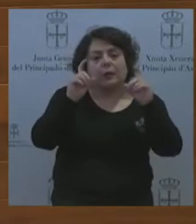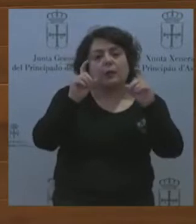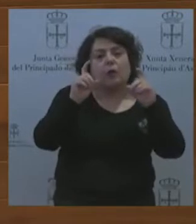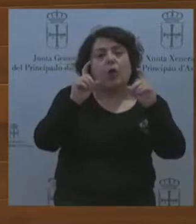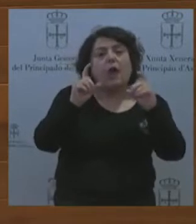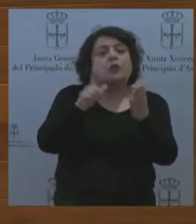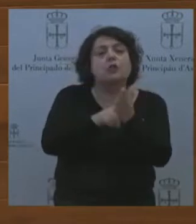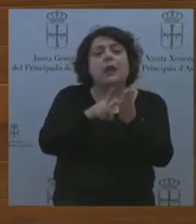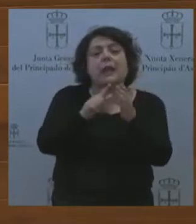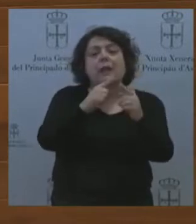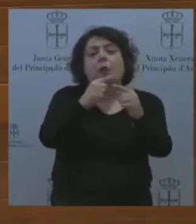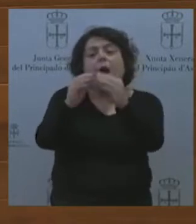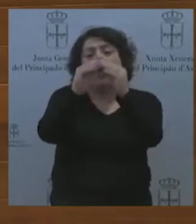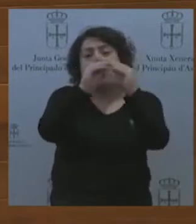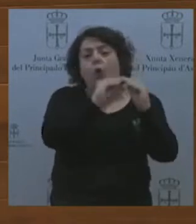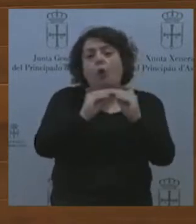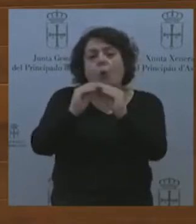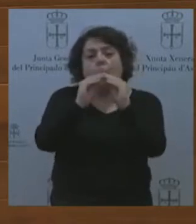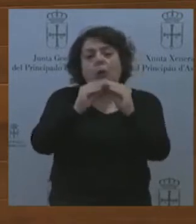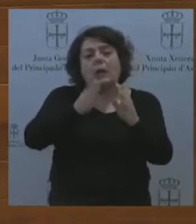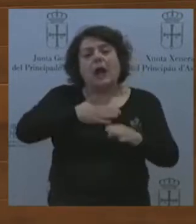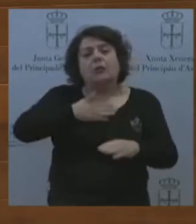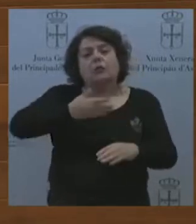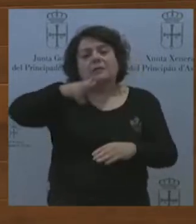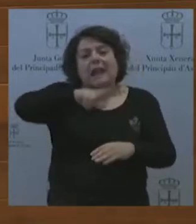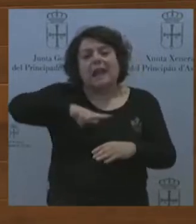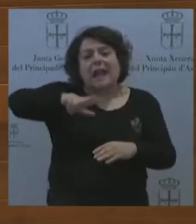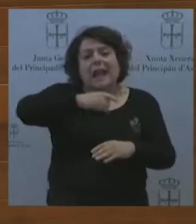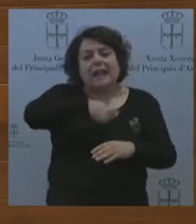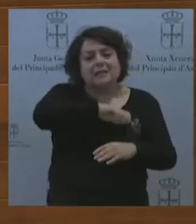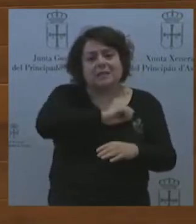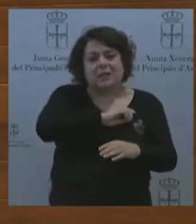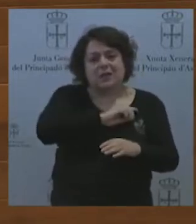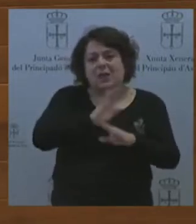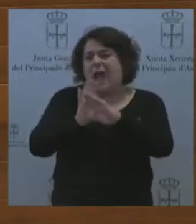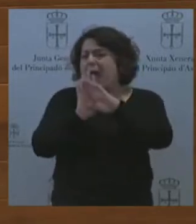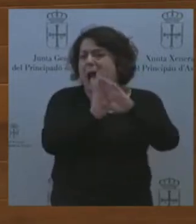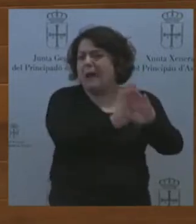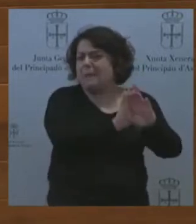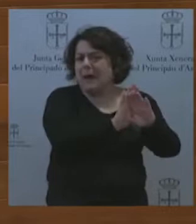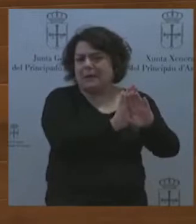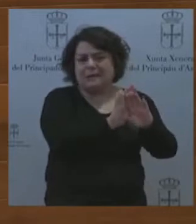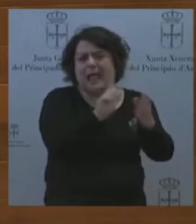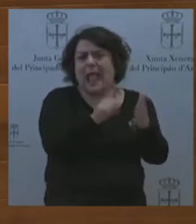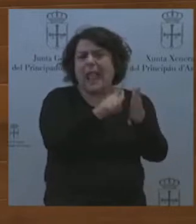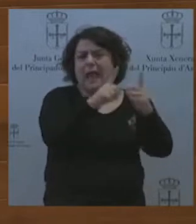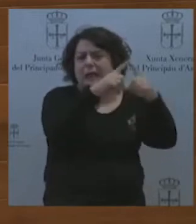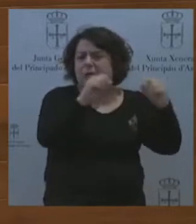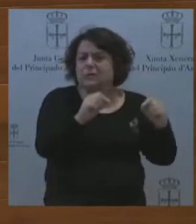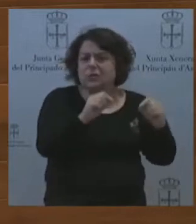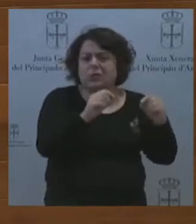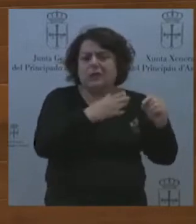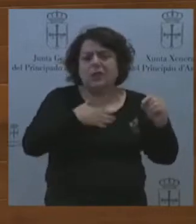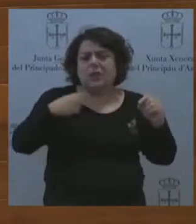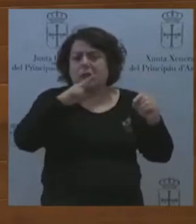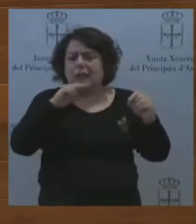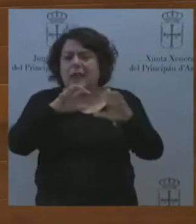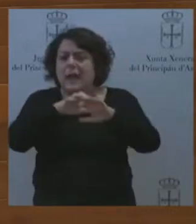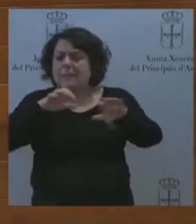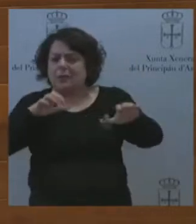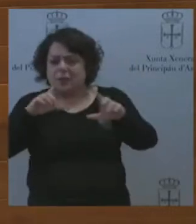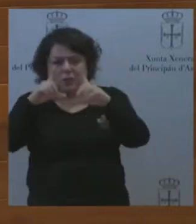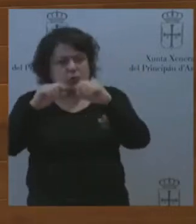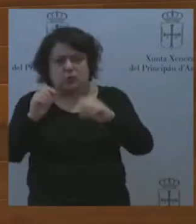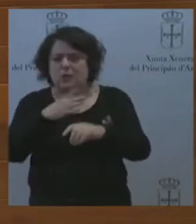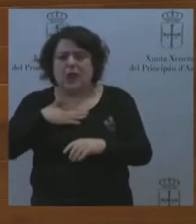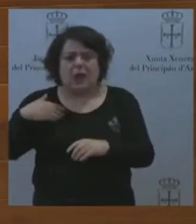castellano, dejando de lado esa lingua que ni hablan ni quieren hablar la inmensa mayoría de los asturianos. Ese invento que nos quieren